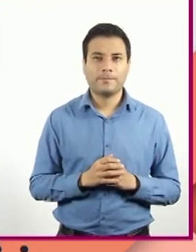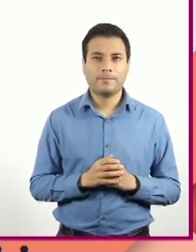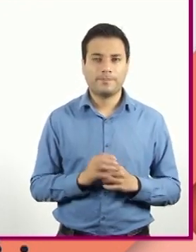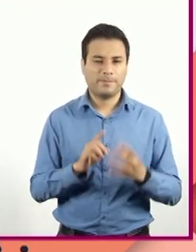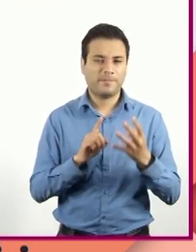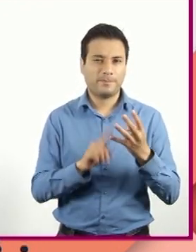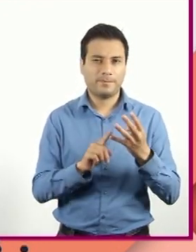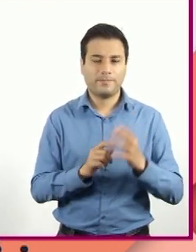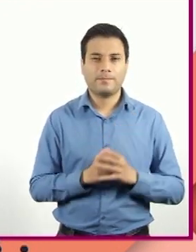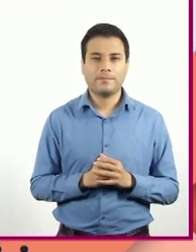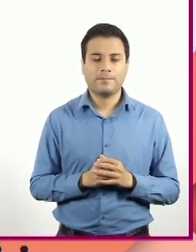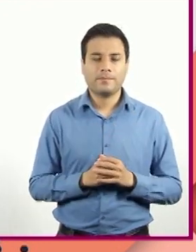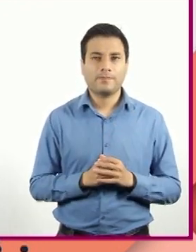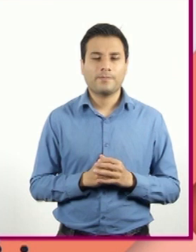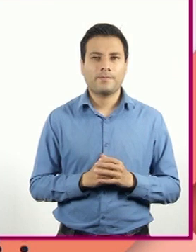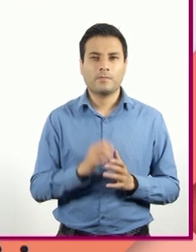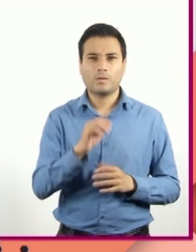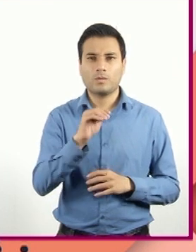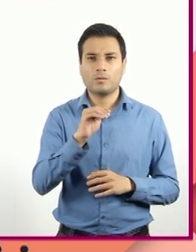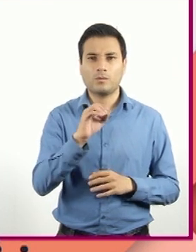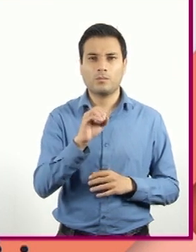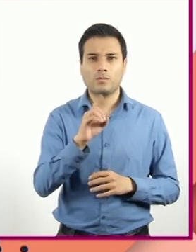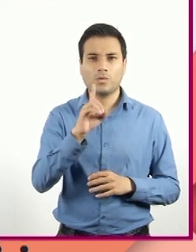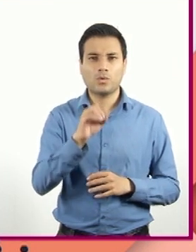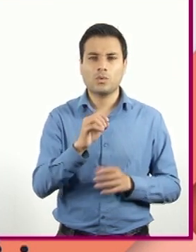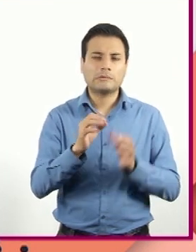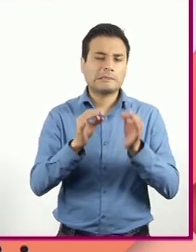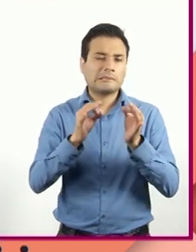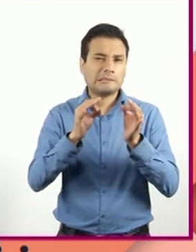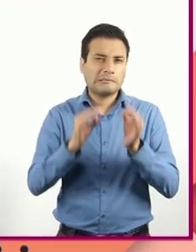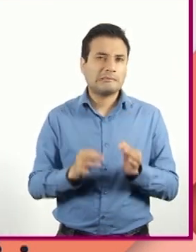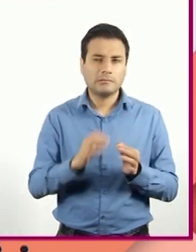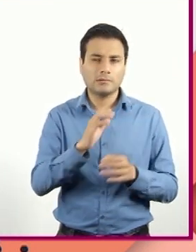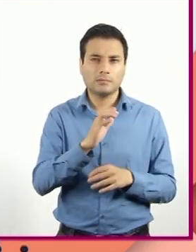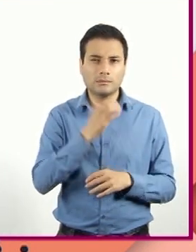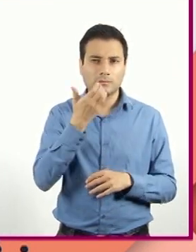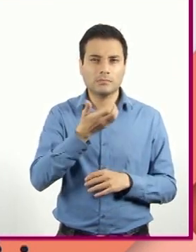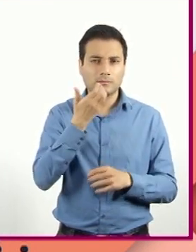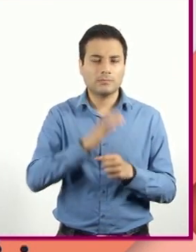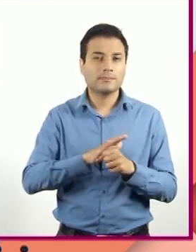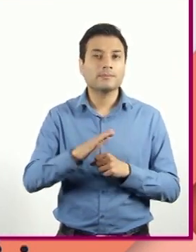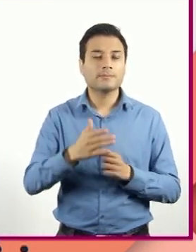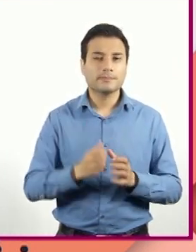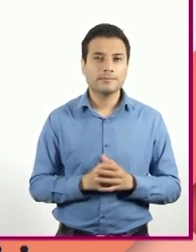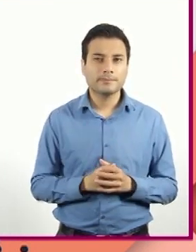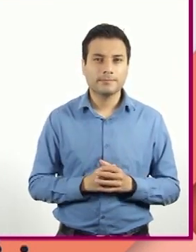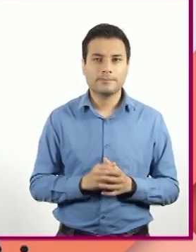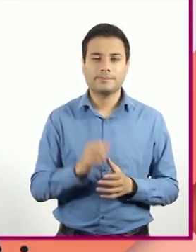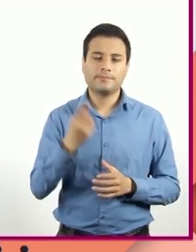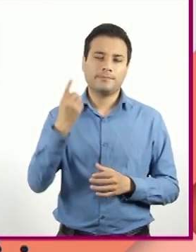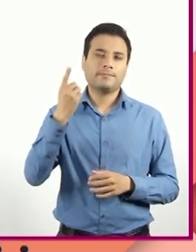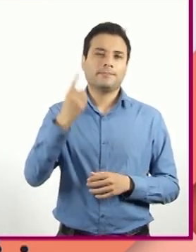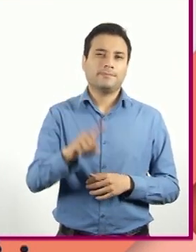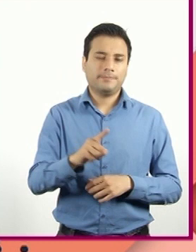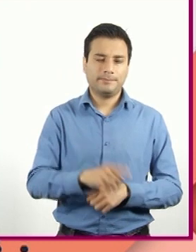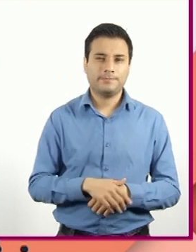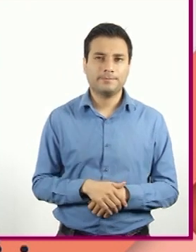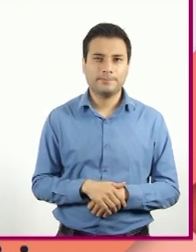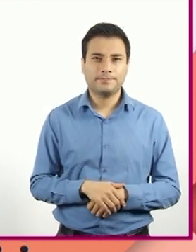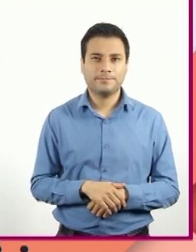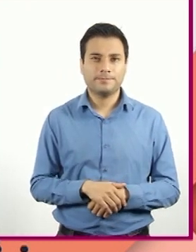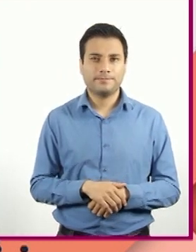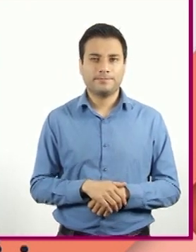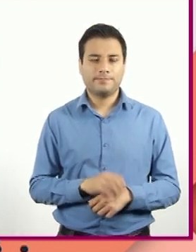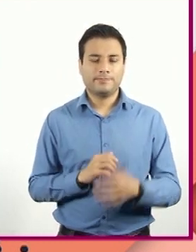4. ¿Cuál es el modo que prevalece en todas las instrucciones? Imperativo.